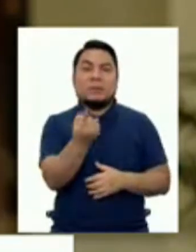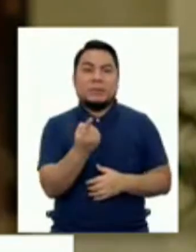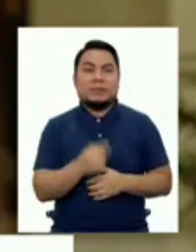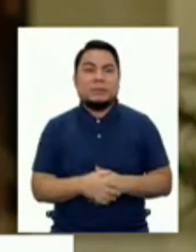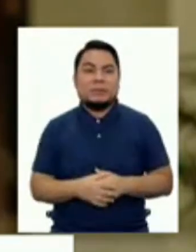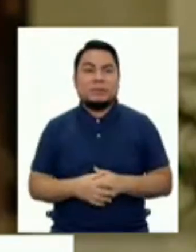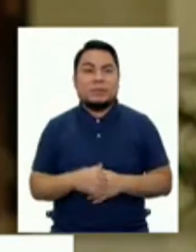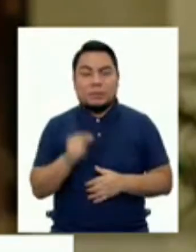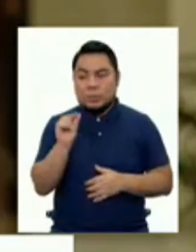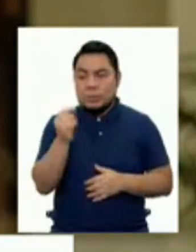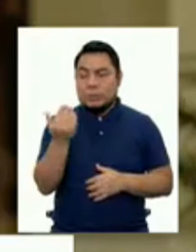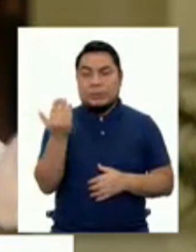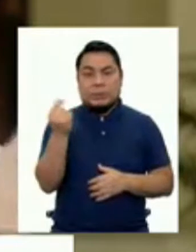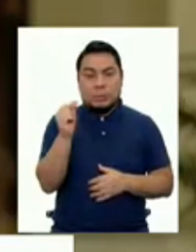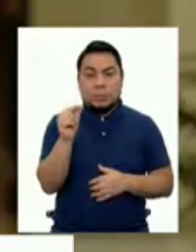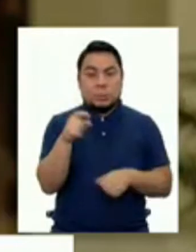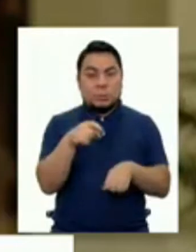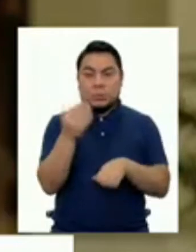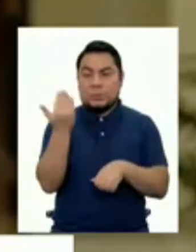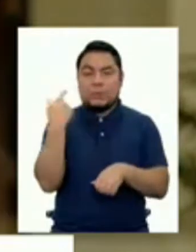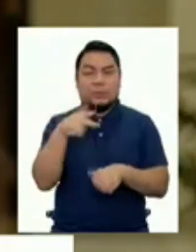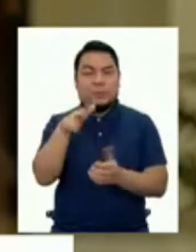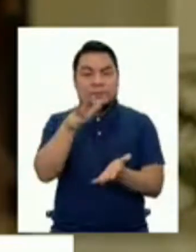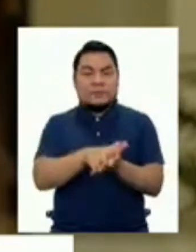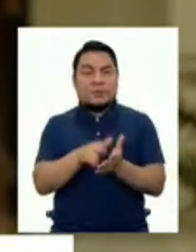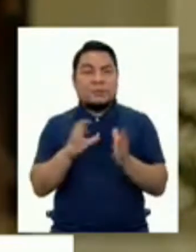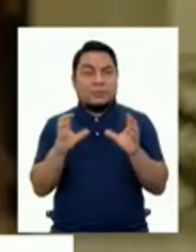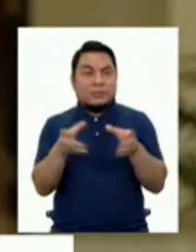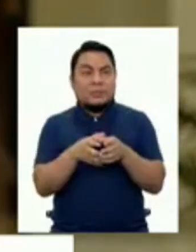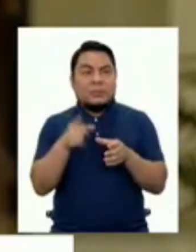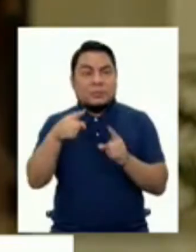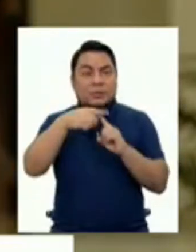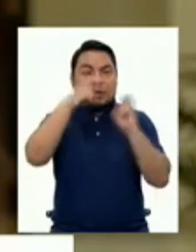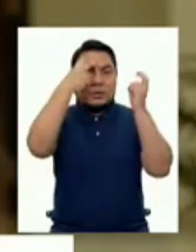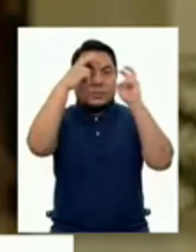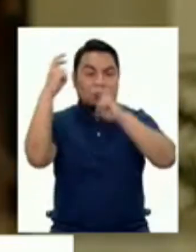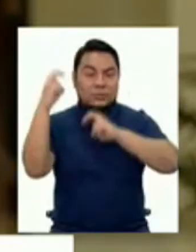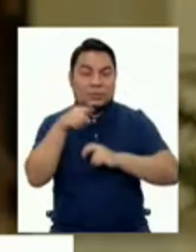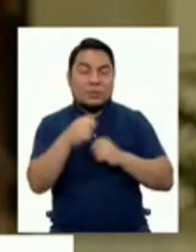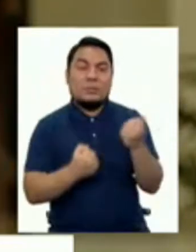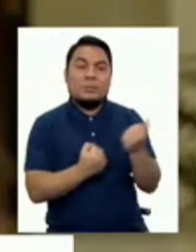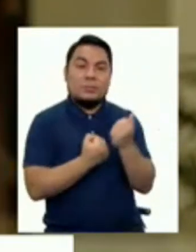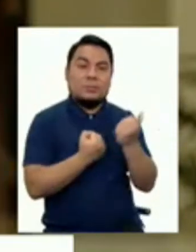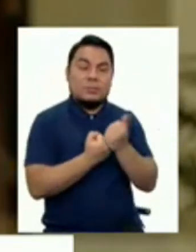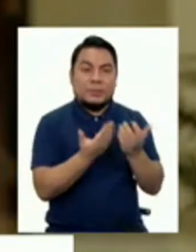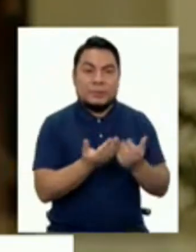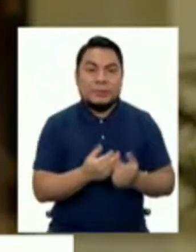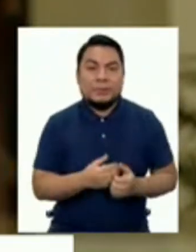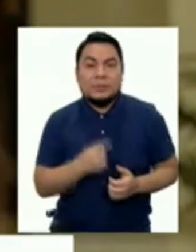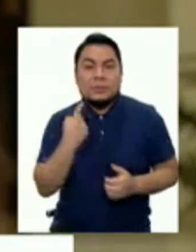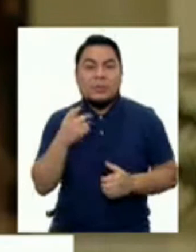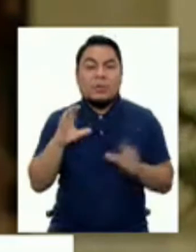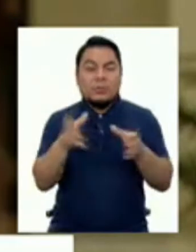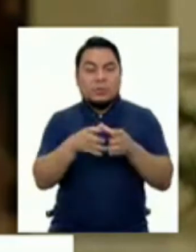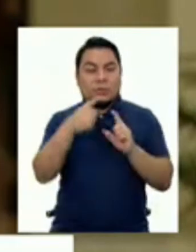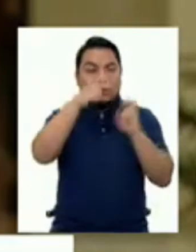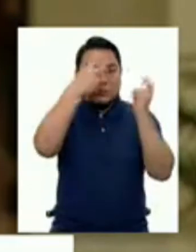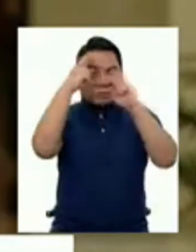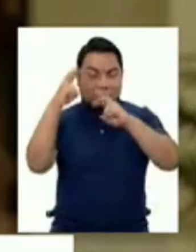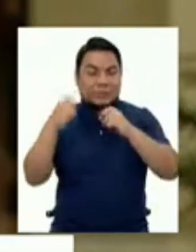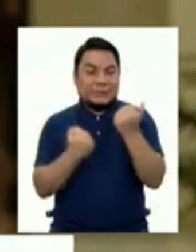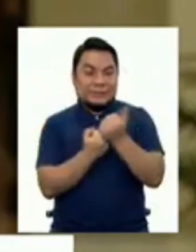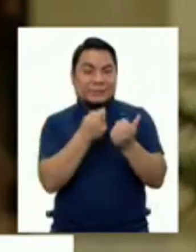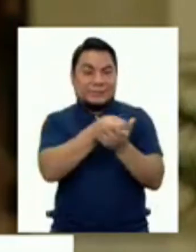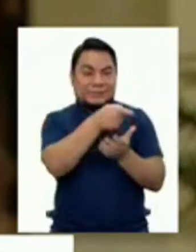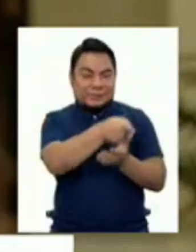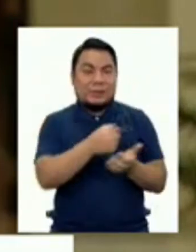que recientemente se ha aprobado el FAE Turismo para apoyar al sector turismo, en la cual